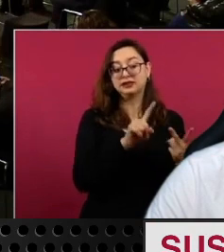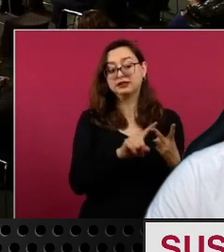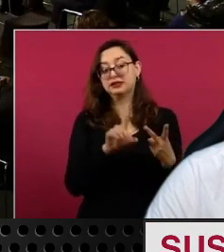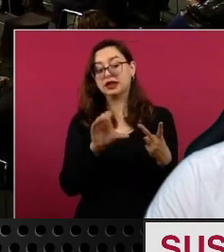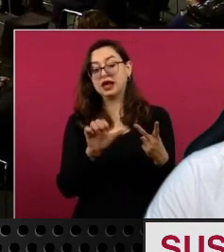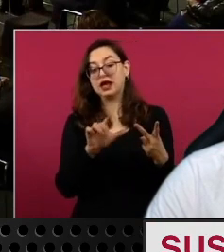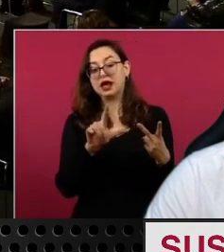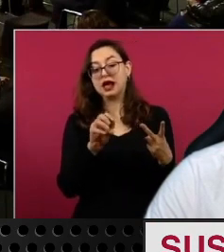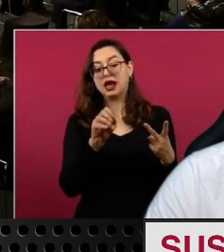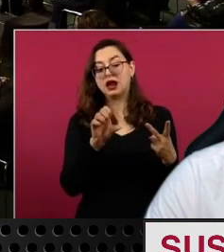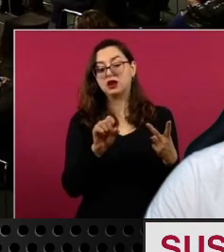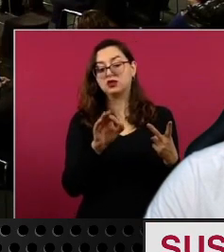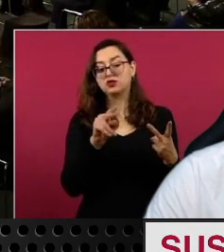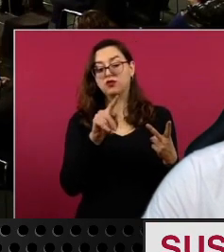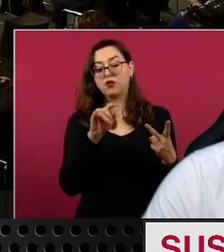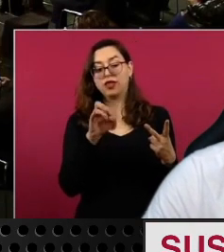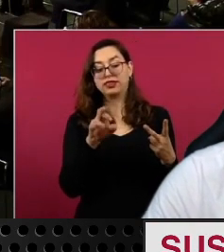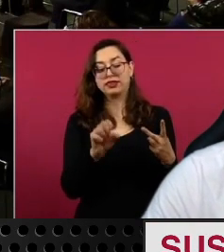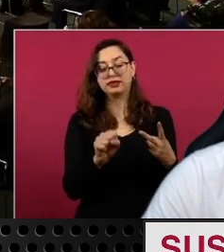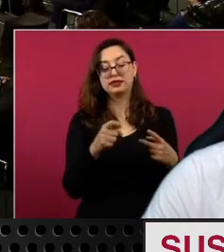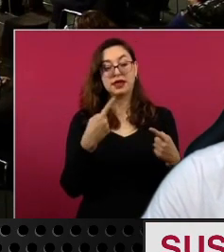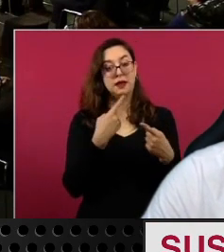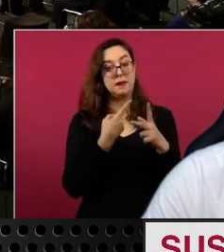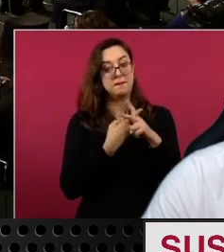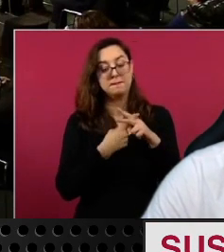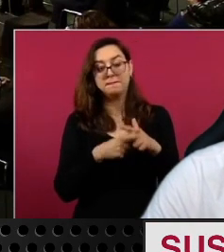que eran muy buenos amigos